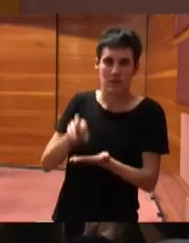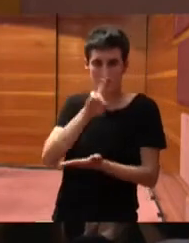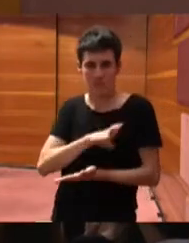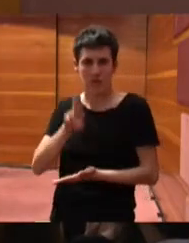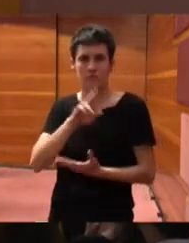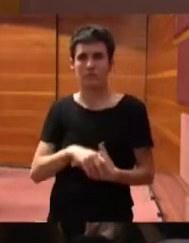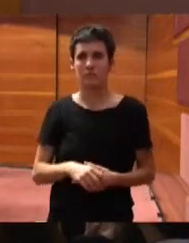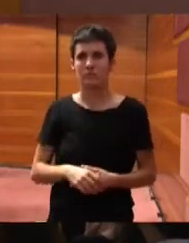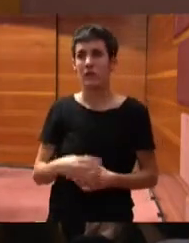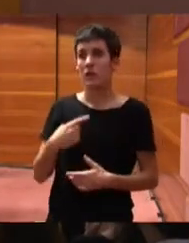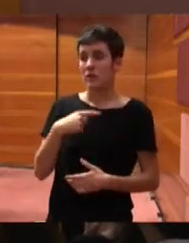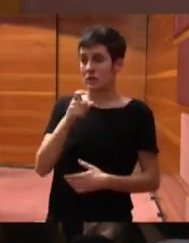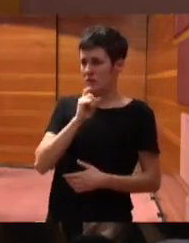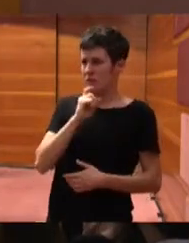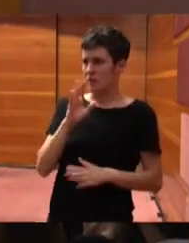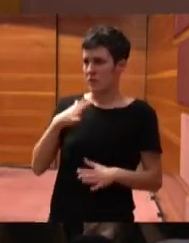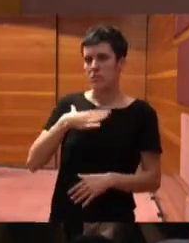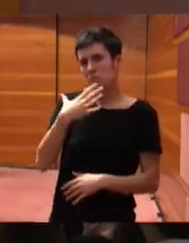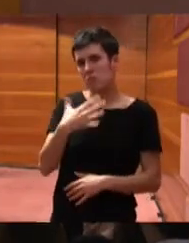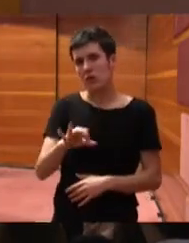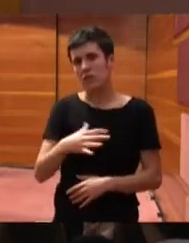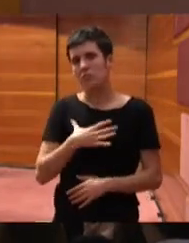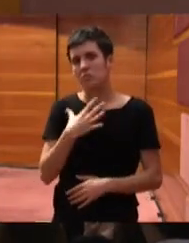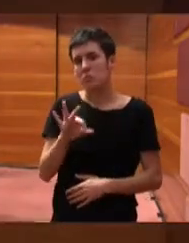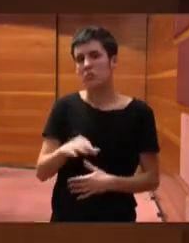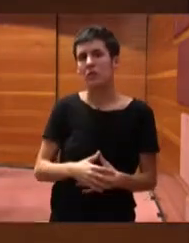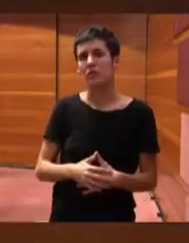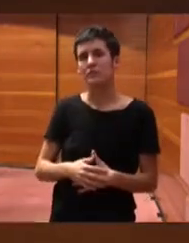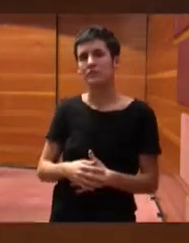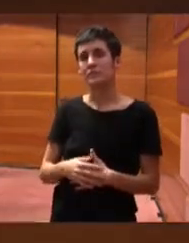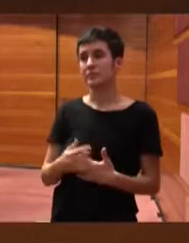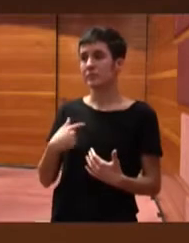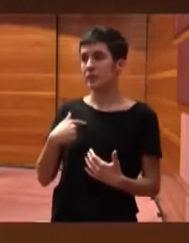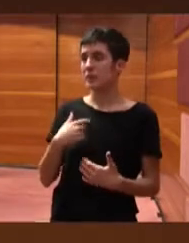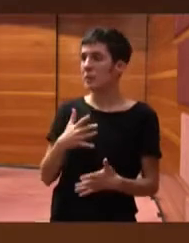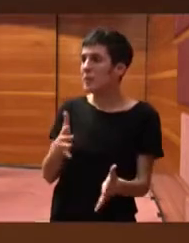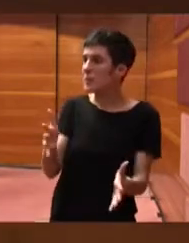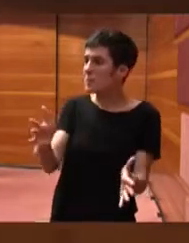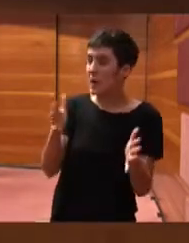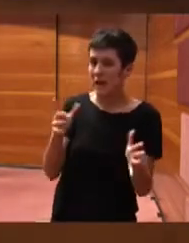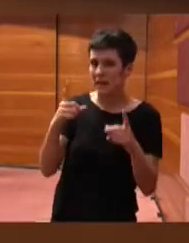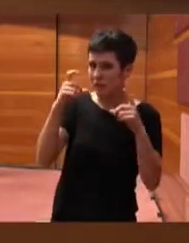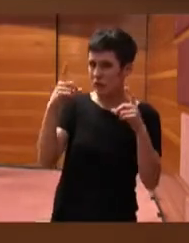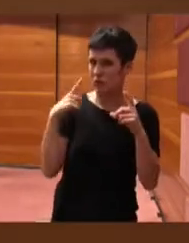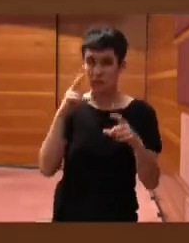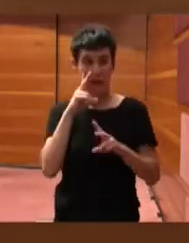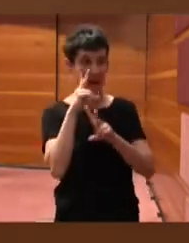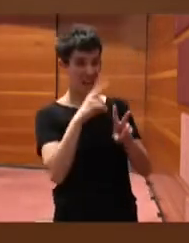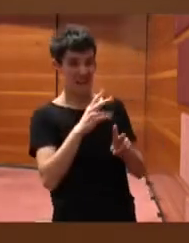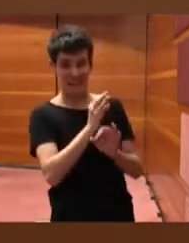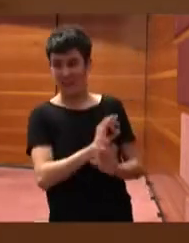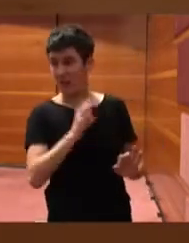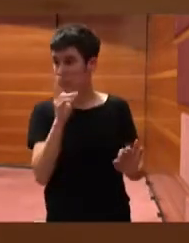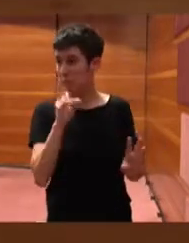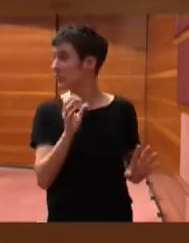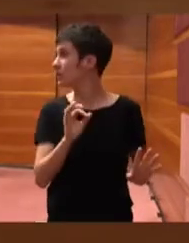He dicho que es difícil, ¿no? Sin embargo, se puede hacer. Esa foto me encanta, aunque no vais a leer nada absolutamente. Os